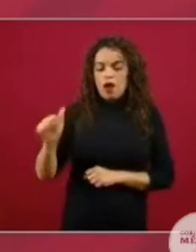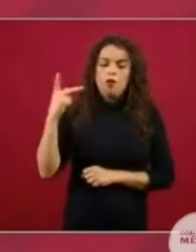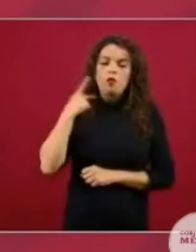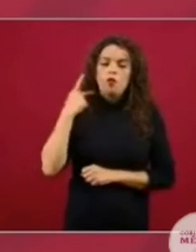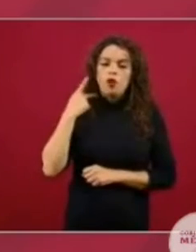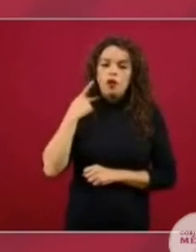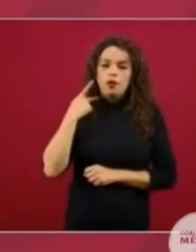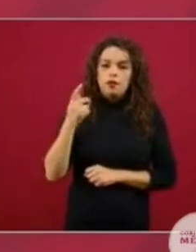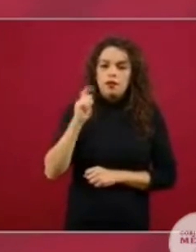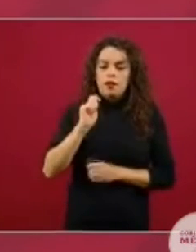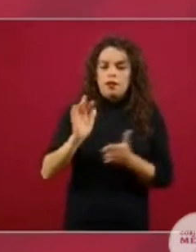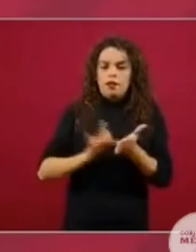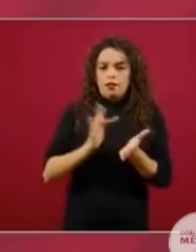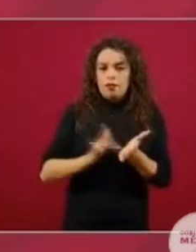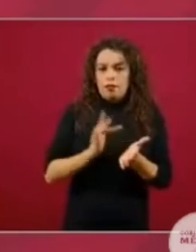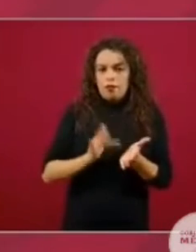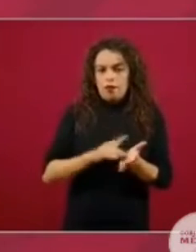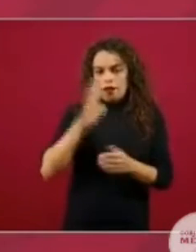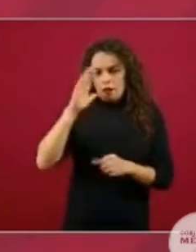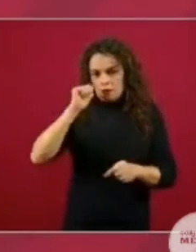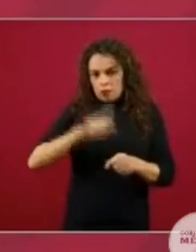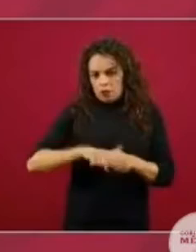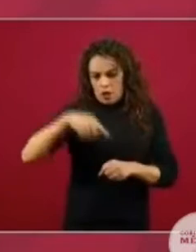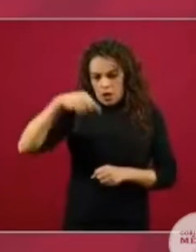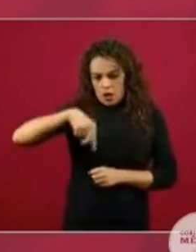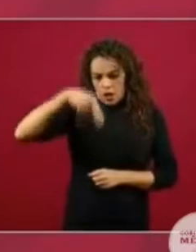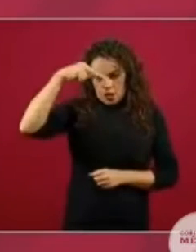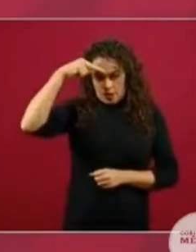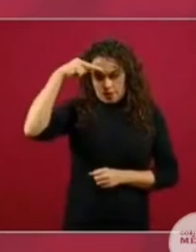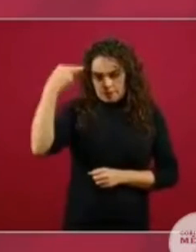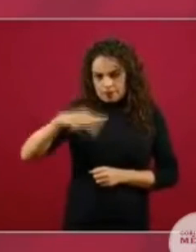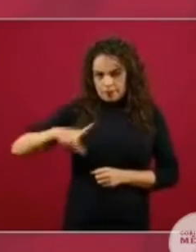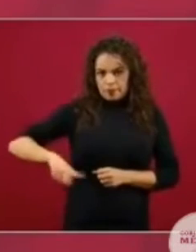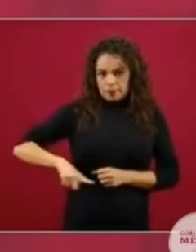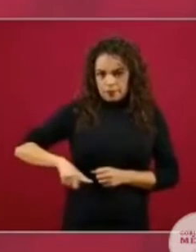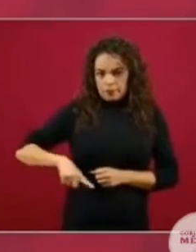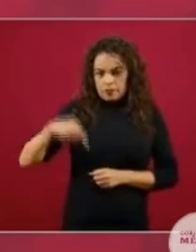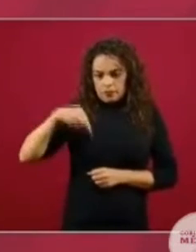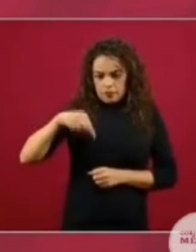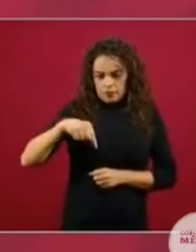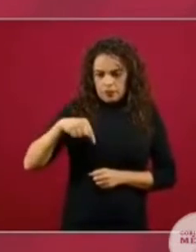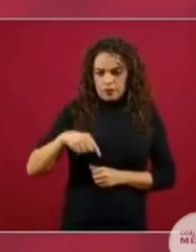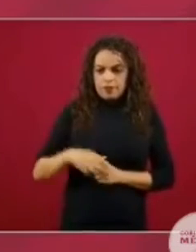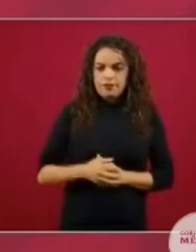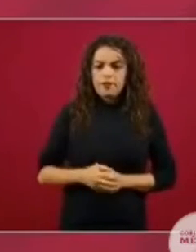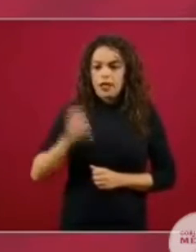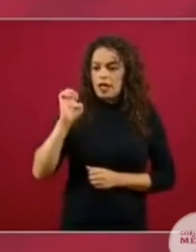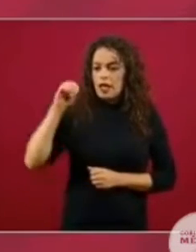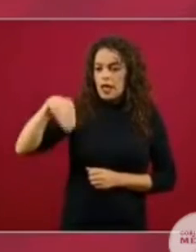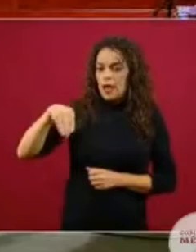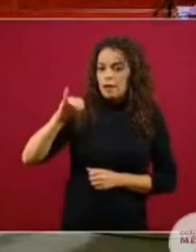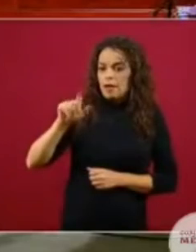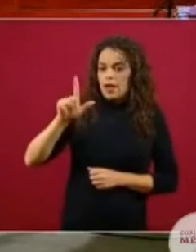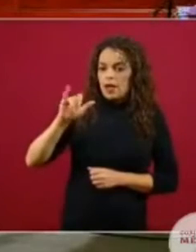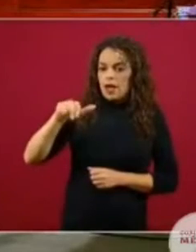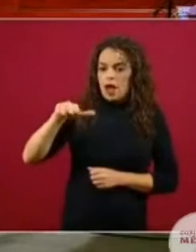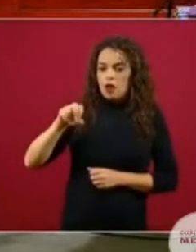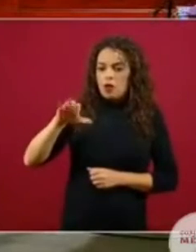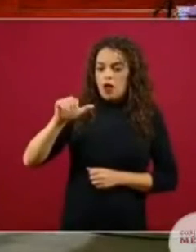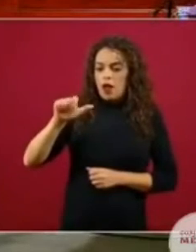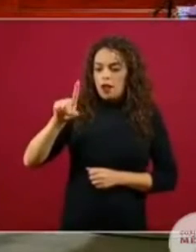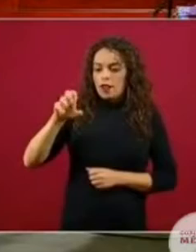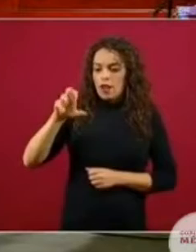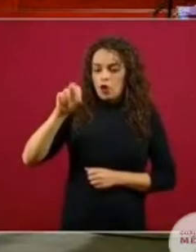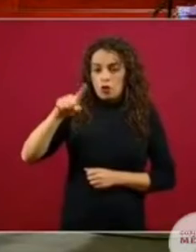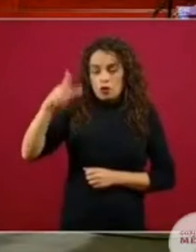del gobierno de méxico adscritos aquí a la oficina de presidencia y emiliano calderón es el ingeniero emiliano calderón su líder